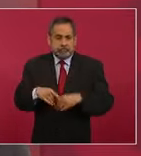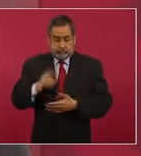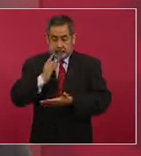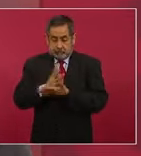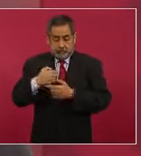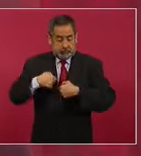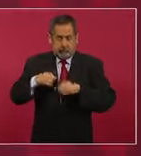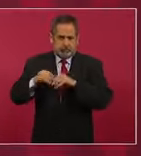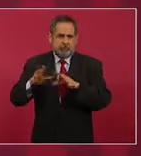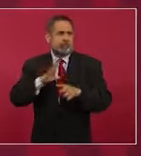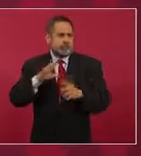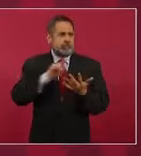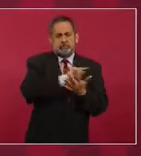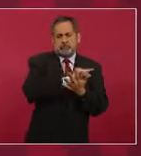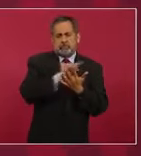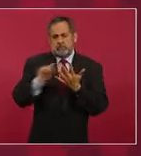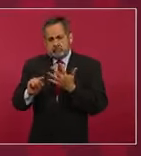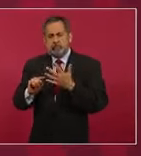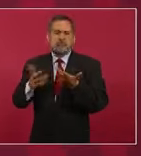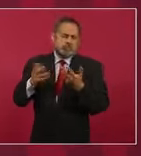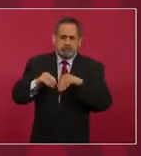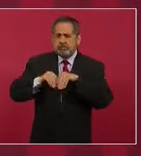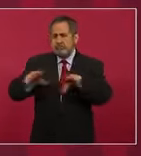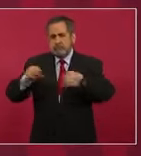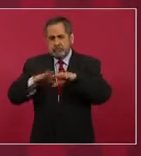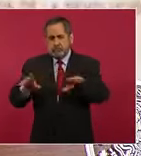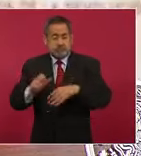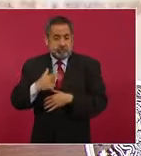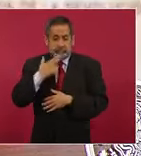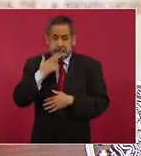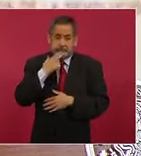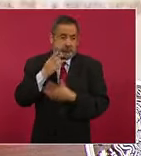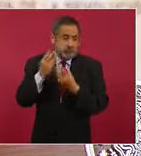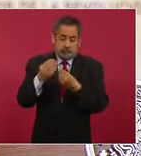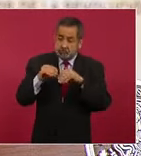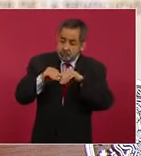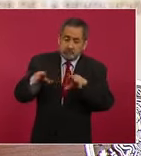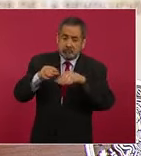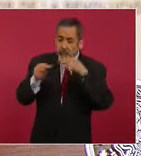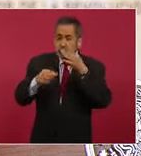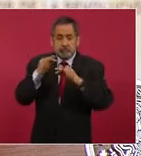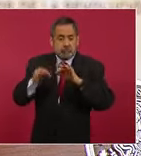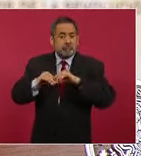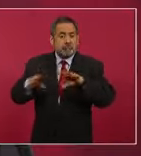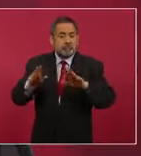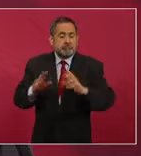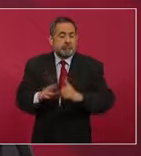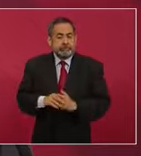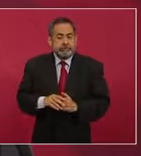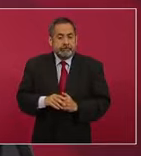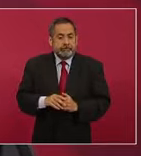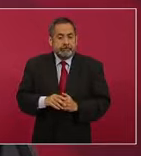de información, pero sí tiene muchos muchos